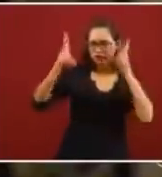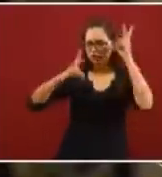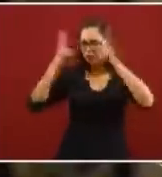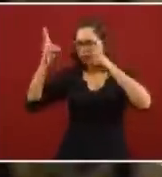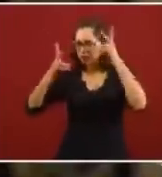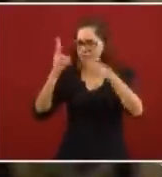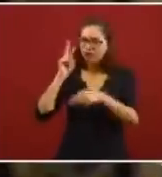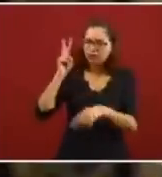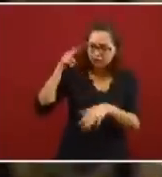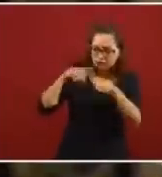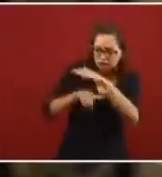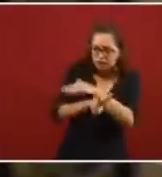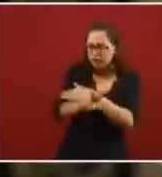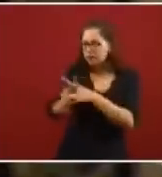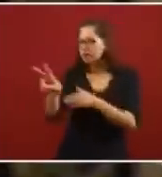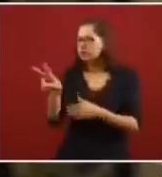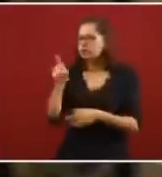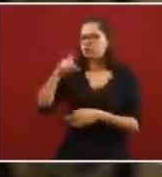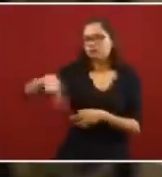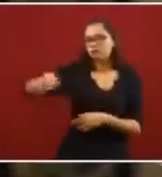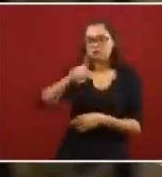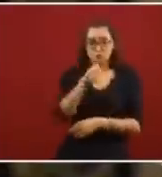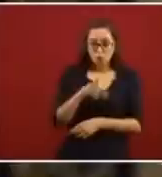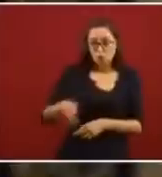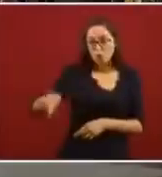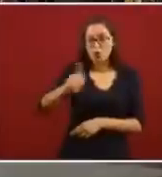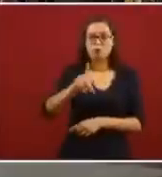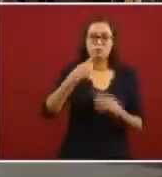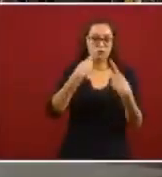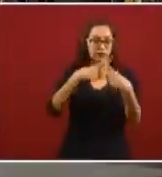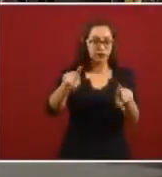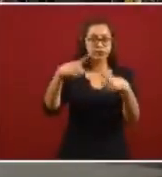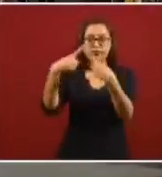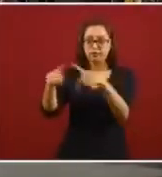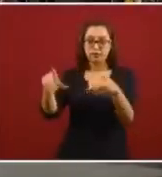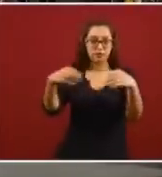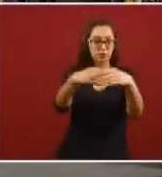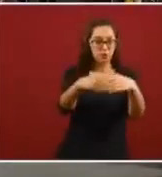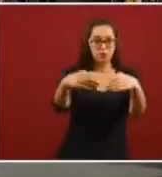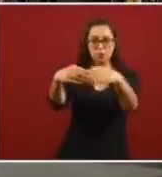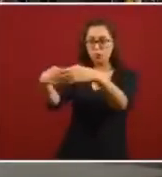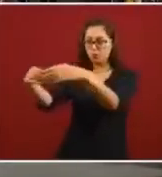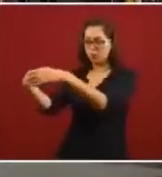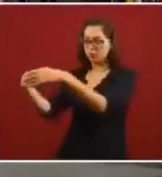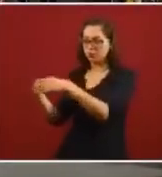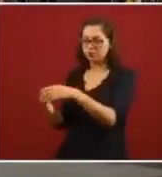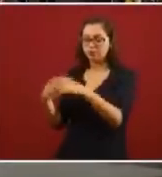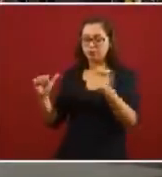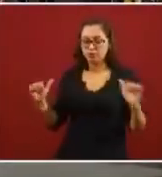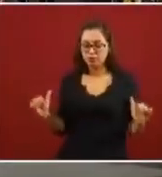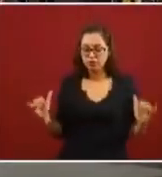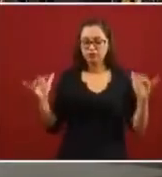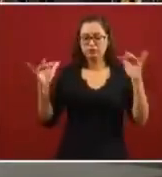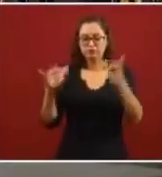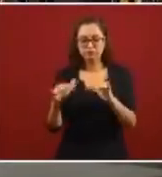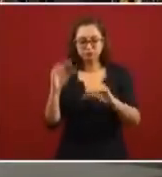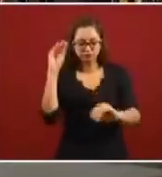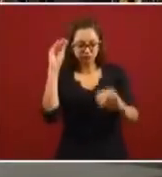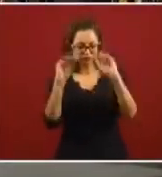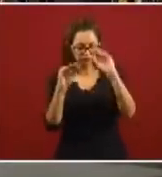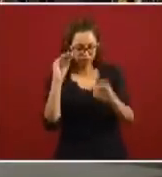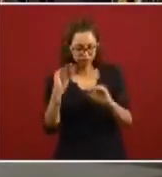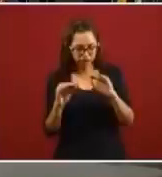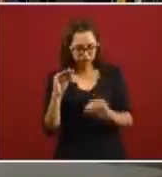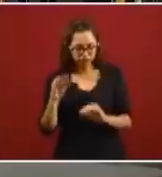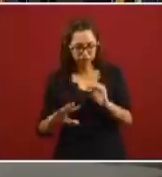que el pueblo o los pueblos, porque son varias etnias diferentes, se reúnen para elaborar un documento y para